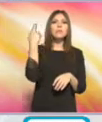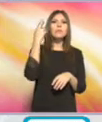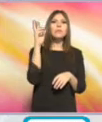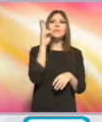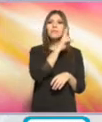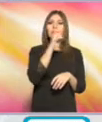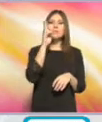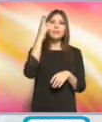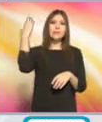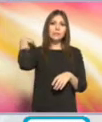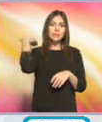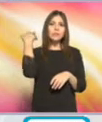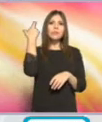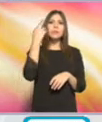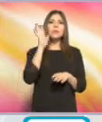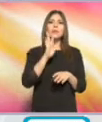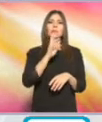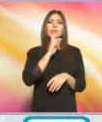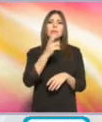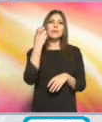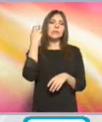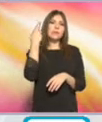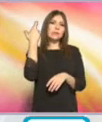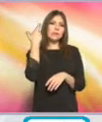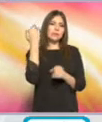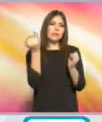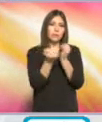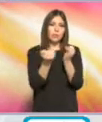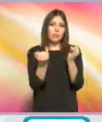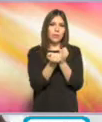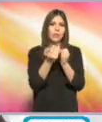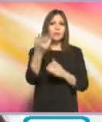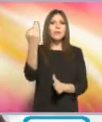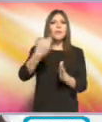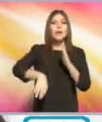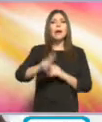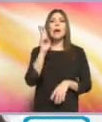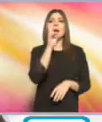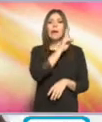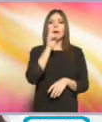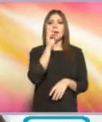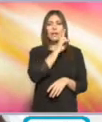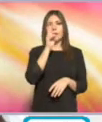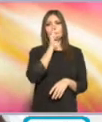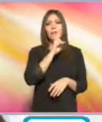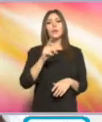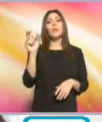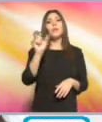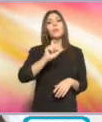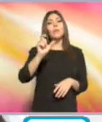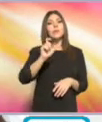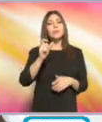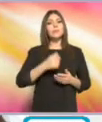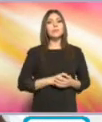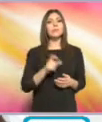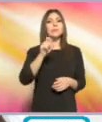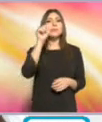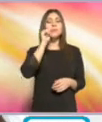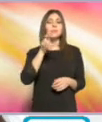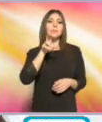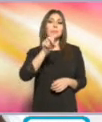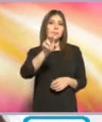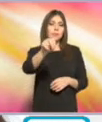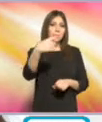espasmo bronquial que se está dando. Falta de aire, ¿no? Sí. La falta de aire es muy importante y obviamente cuando se hace muy